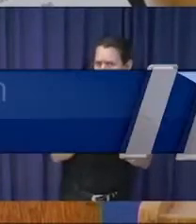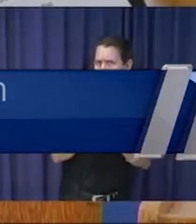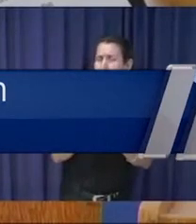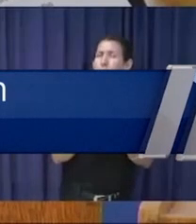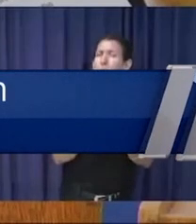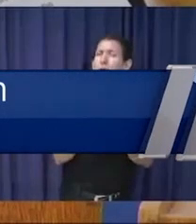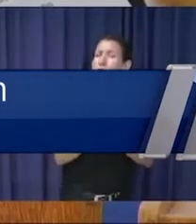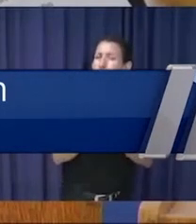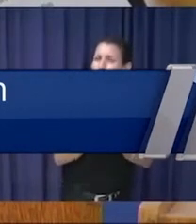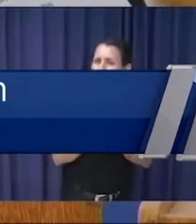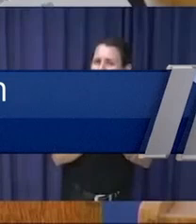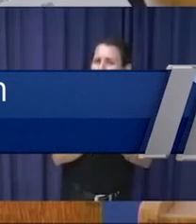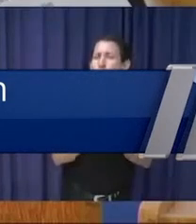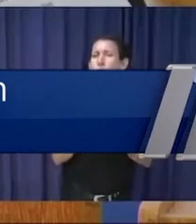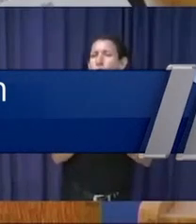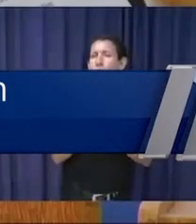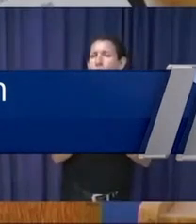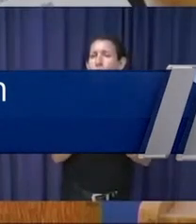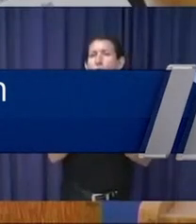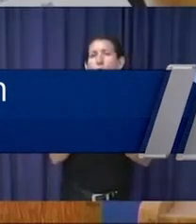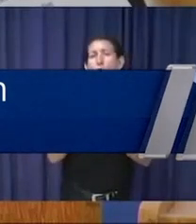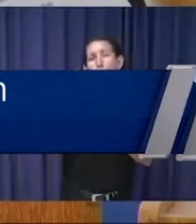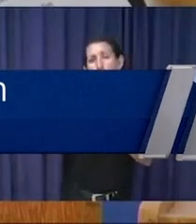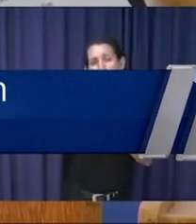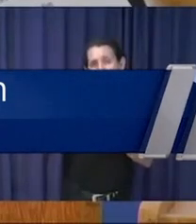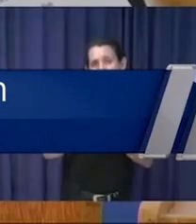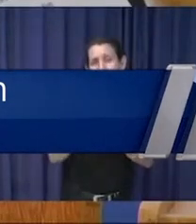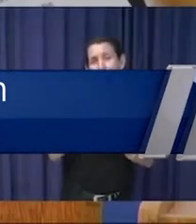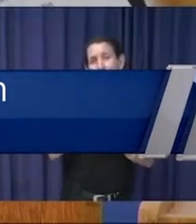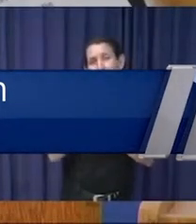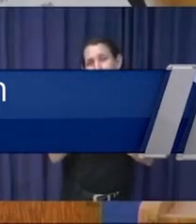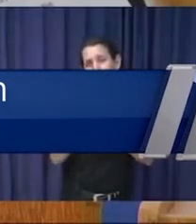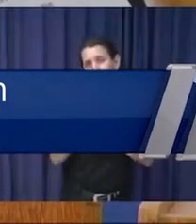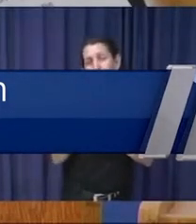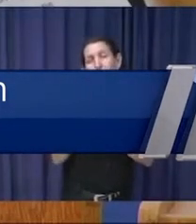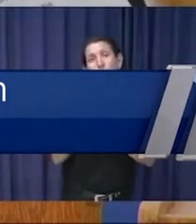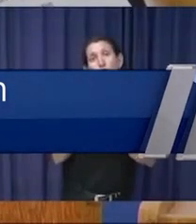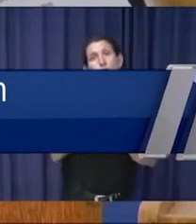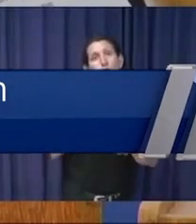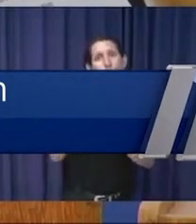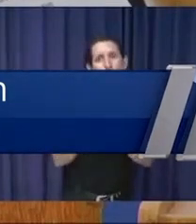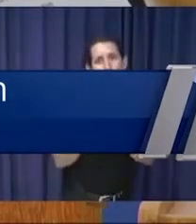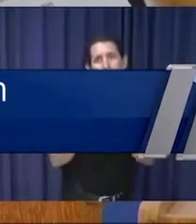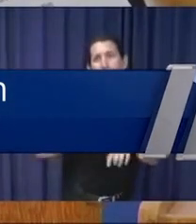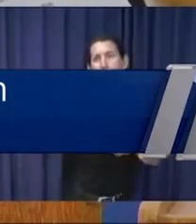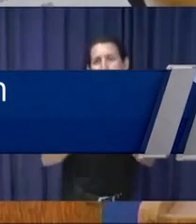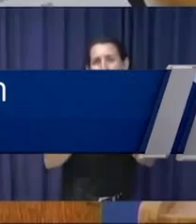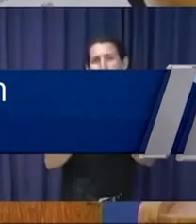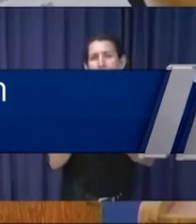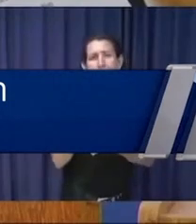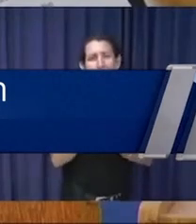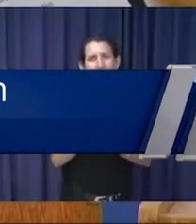subsanar o subsidiar o corregir el déficit, sino que estoy en contra de que se rompan los derechos por los